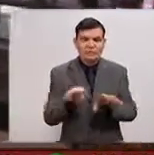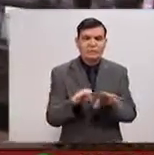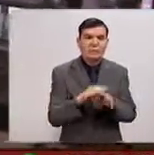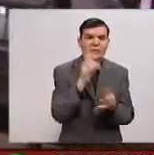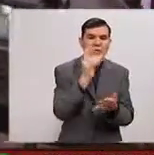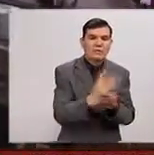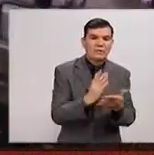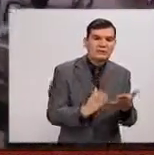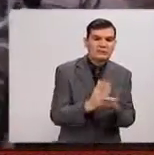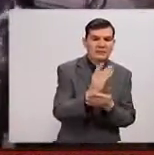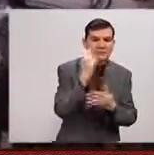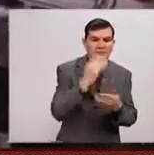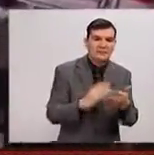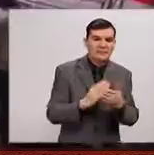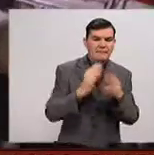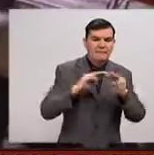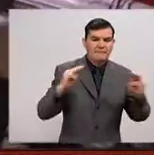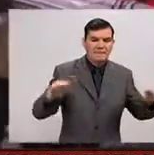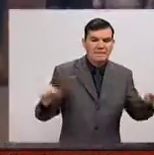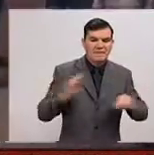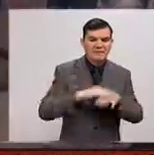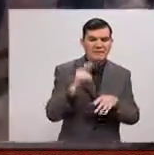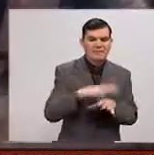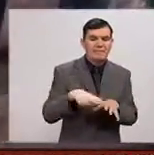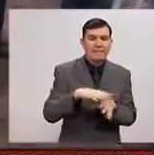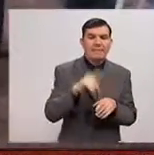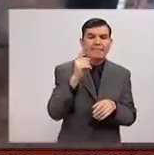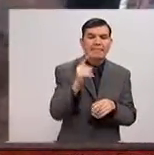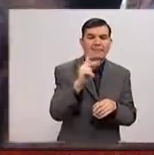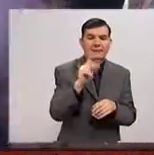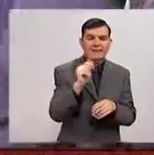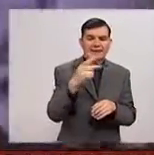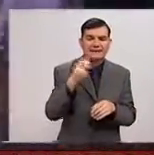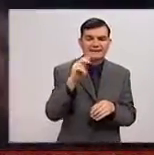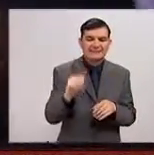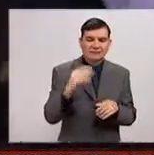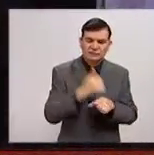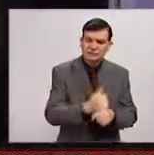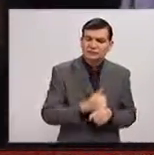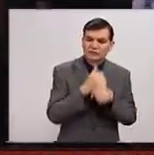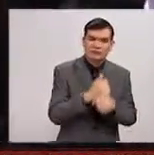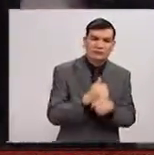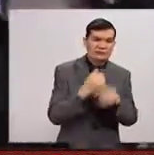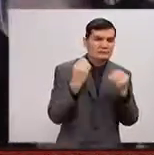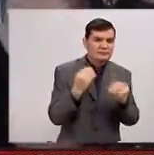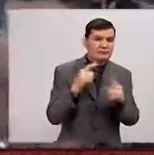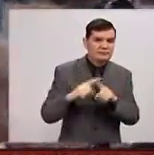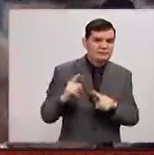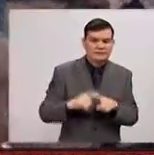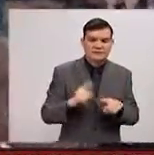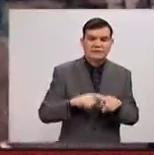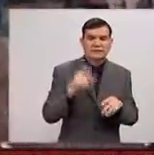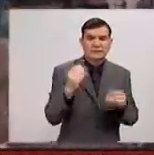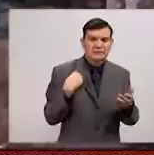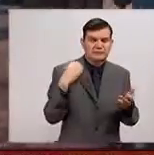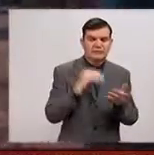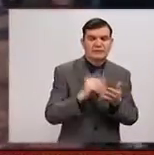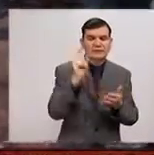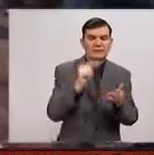única salida al mar a través del Medio Oriente. Pakistán es un país que ha sufrido bastante a partir de su configuración